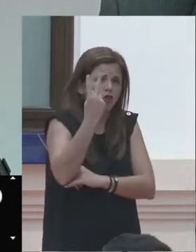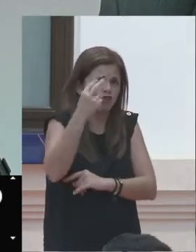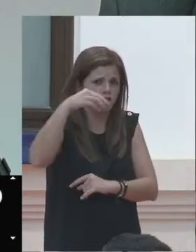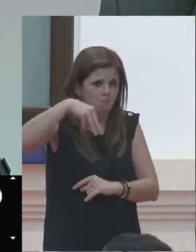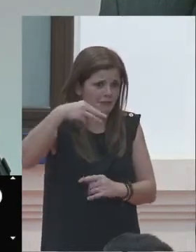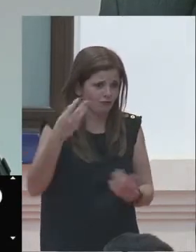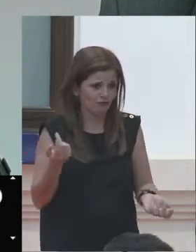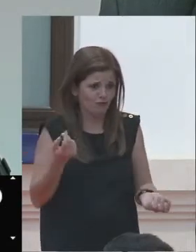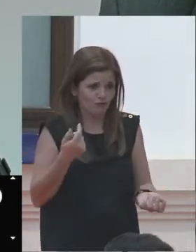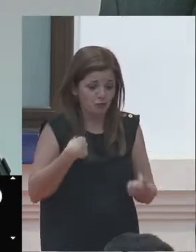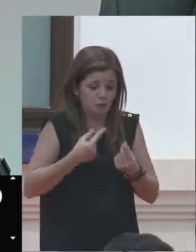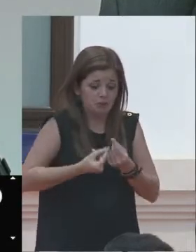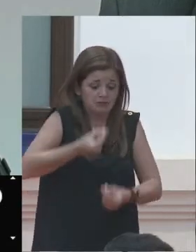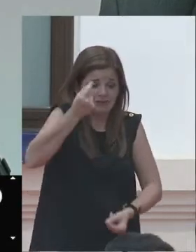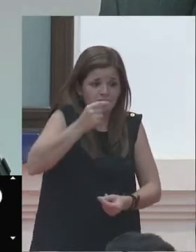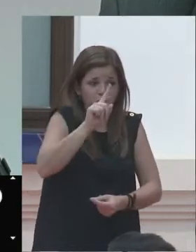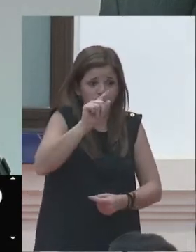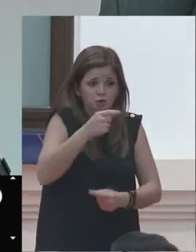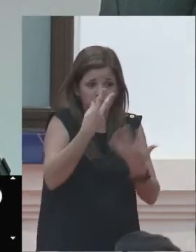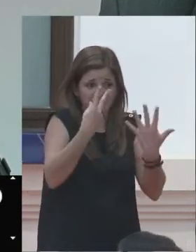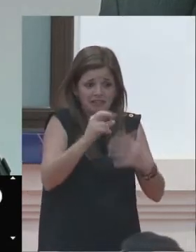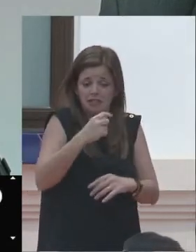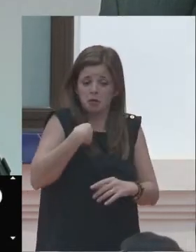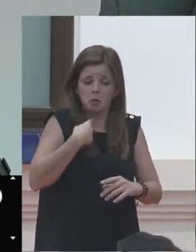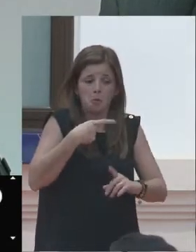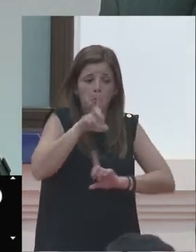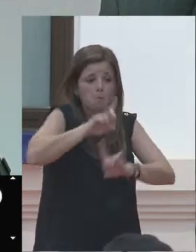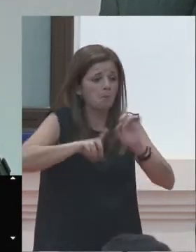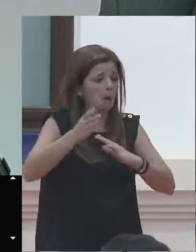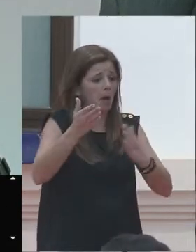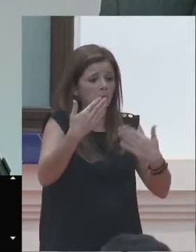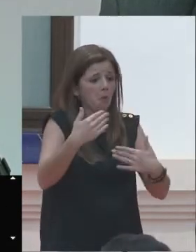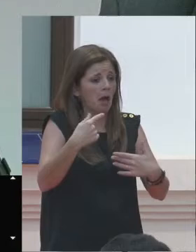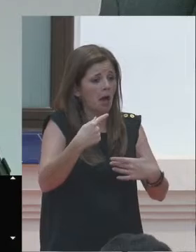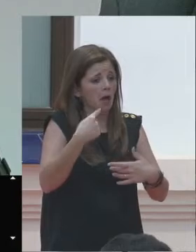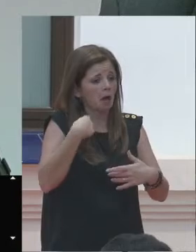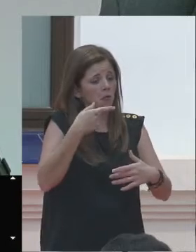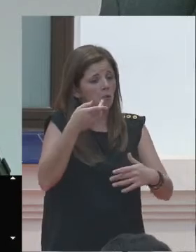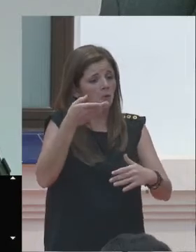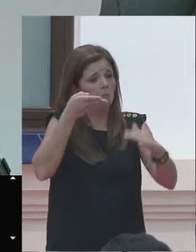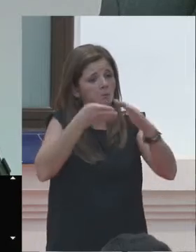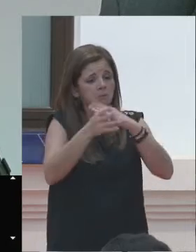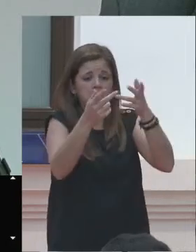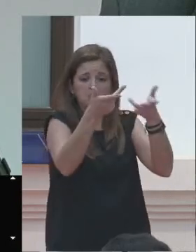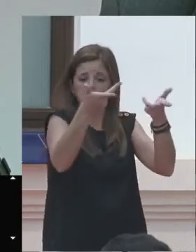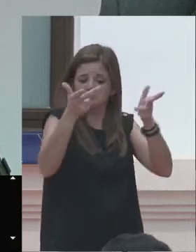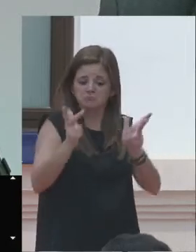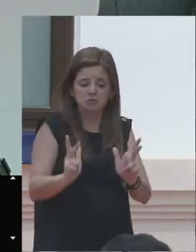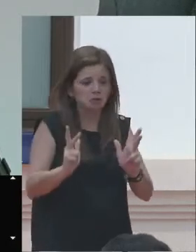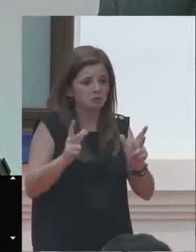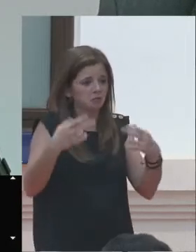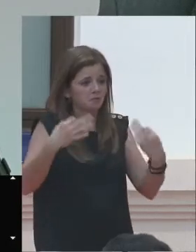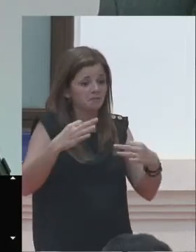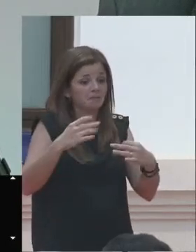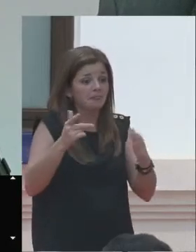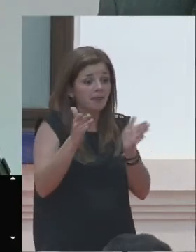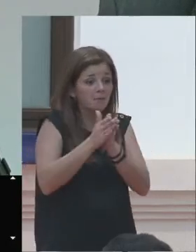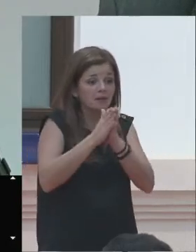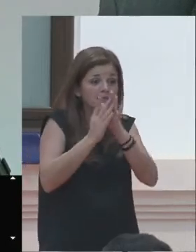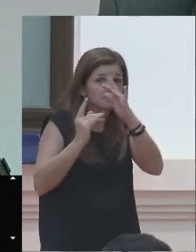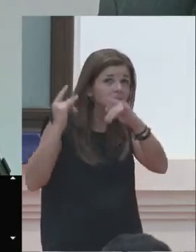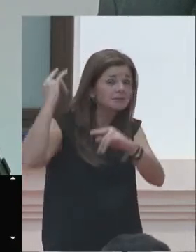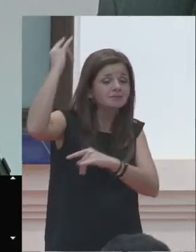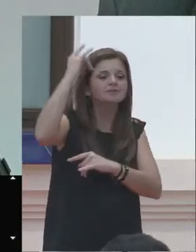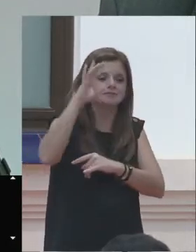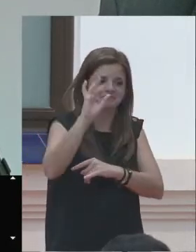1,70, yo no tengo el problema de acceso al asiento o al habitáculo que me dan y ellos lo tienen y siempre van buscando